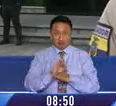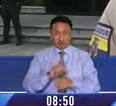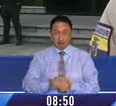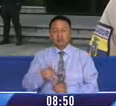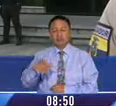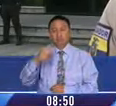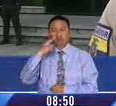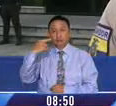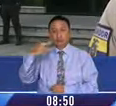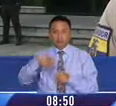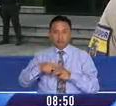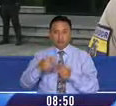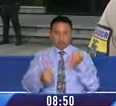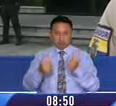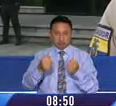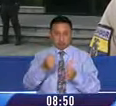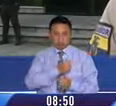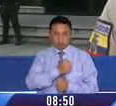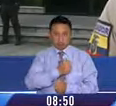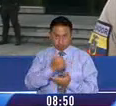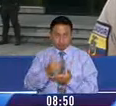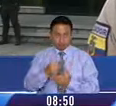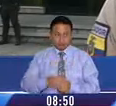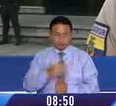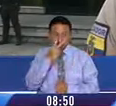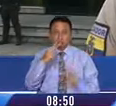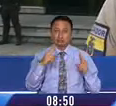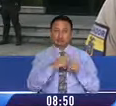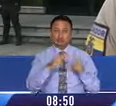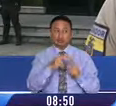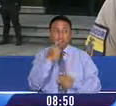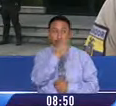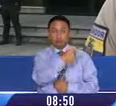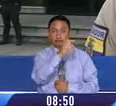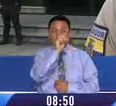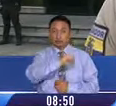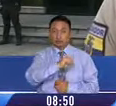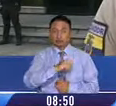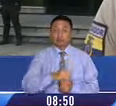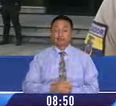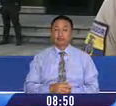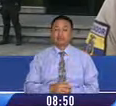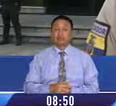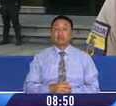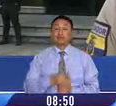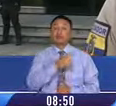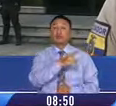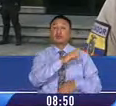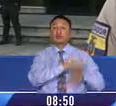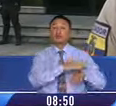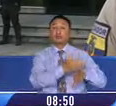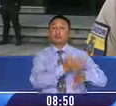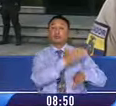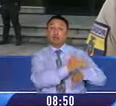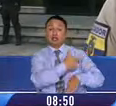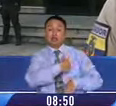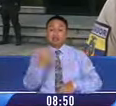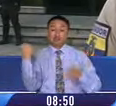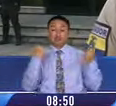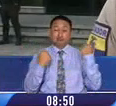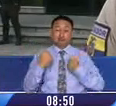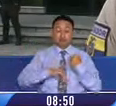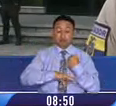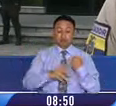señor propietario del taxi que se encontraba pidiendo auxilio, el mismo que lo reconoció claramente como el agresor y de la misma